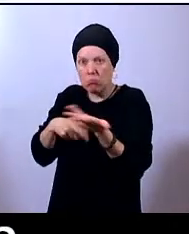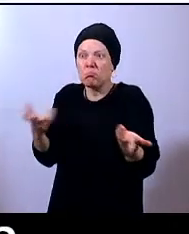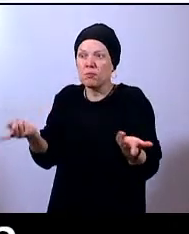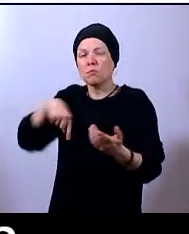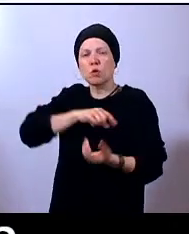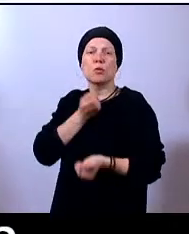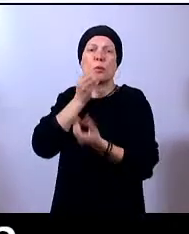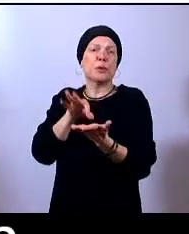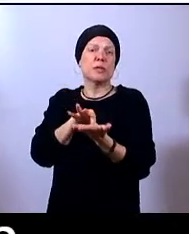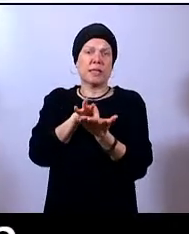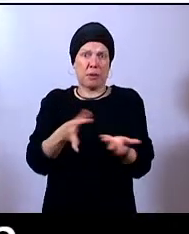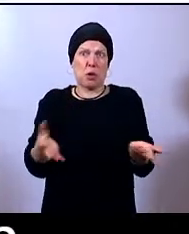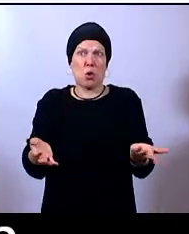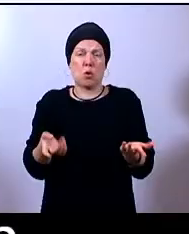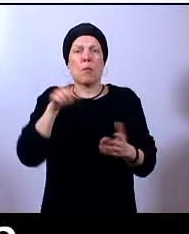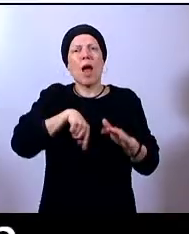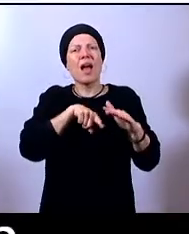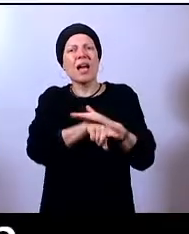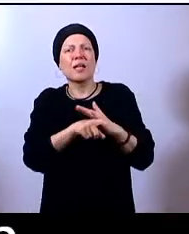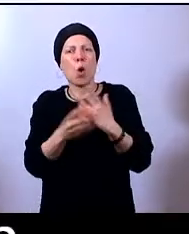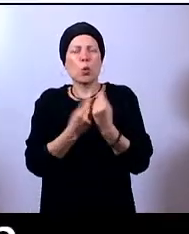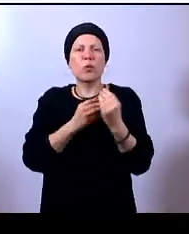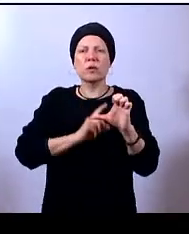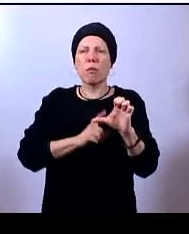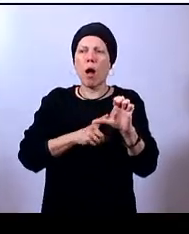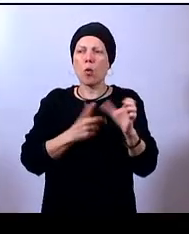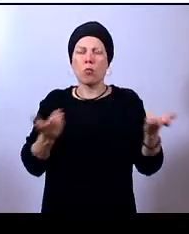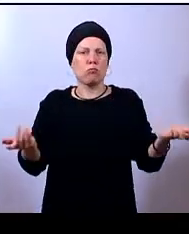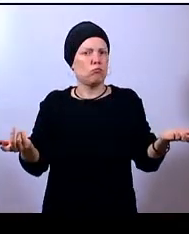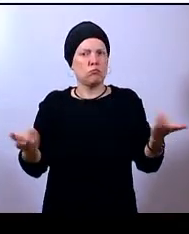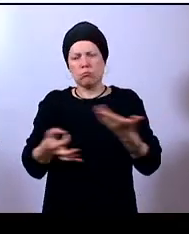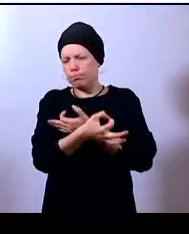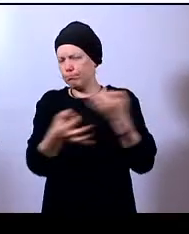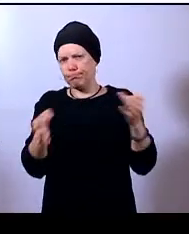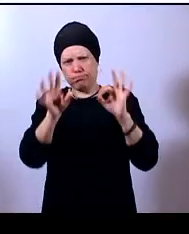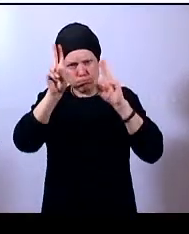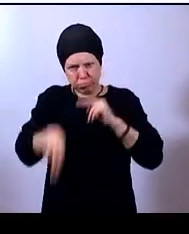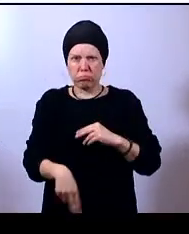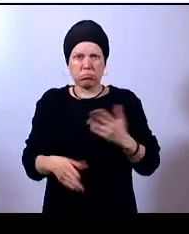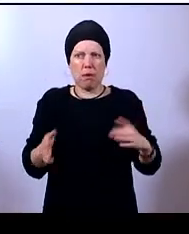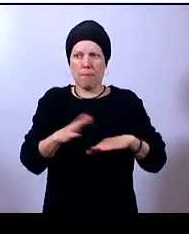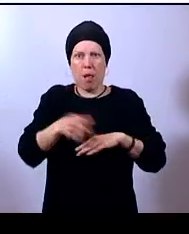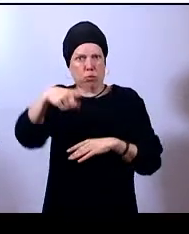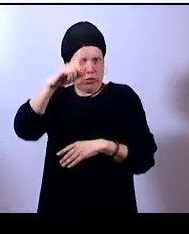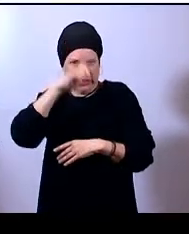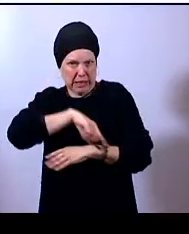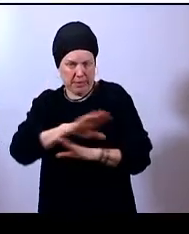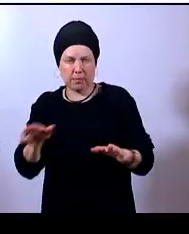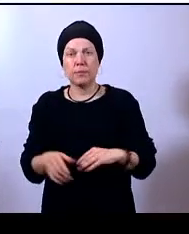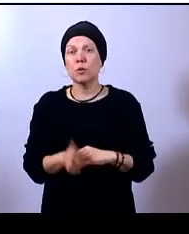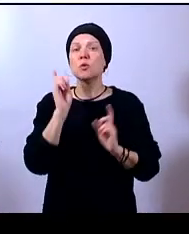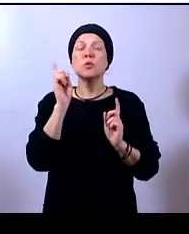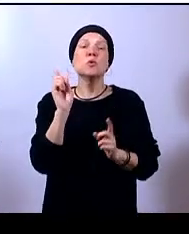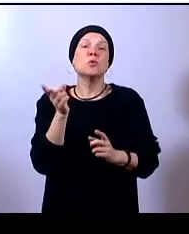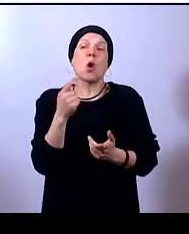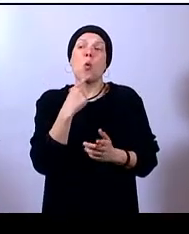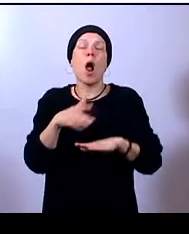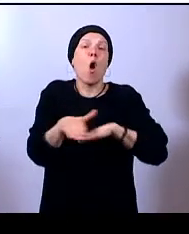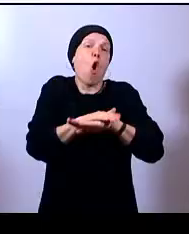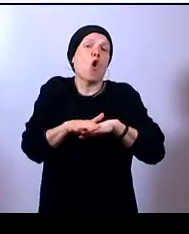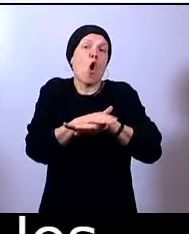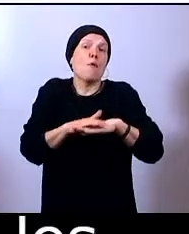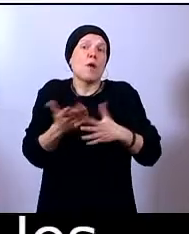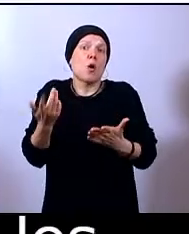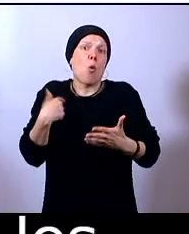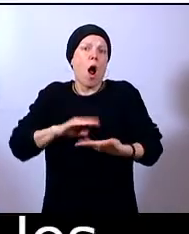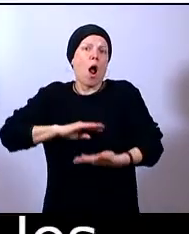que los servicios y la gestión de la Junta de Extremadura es completamente correcta ya para su información y solamente es el Gobierno el que tiene